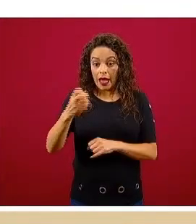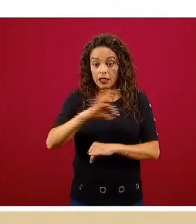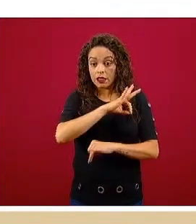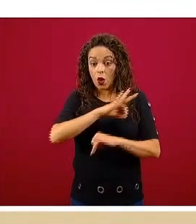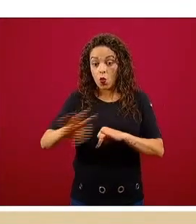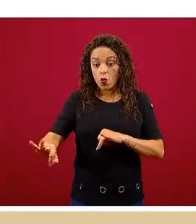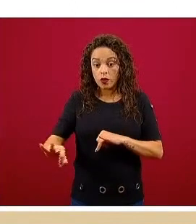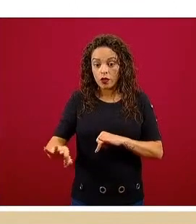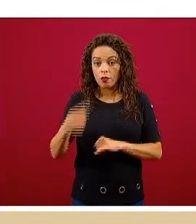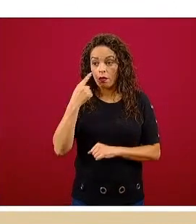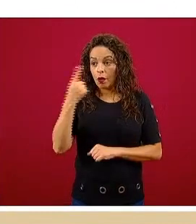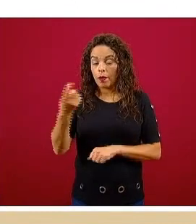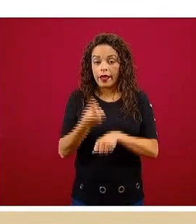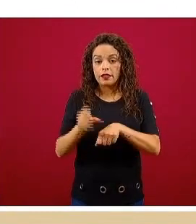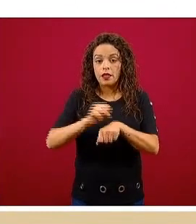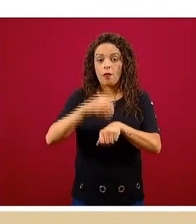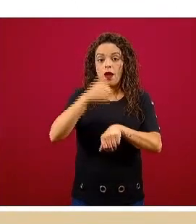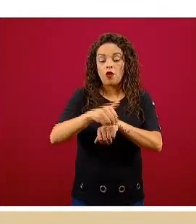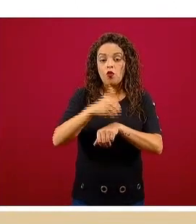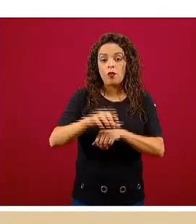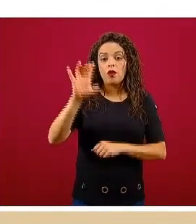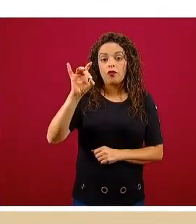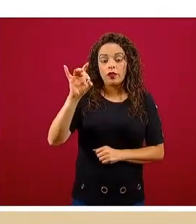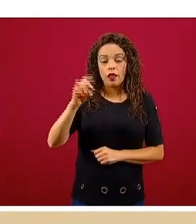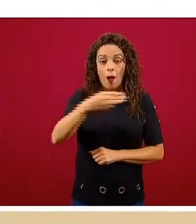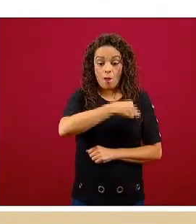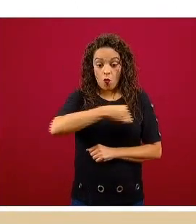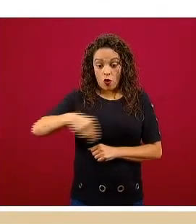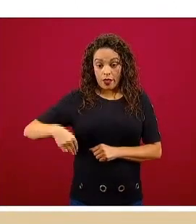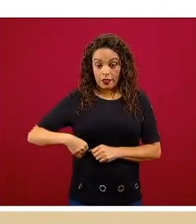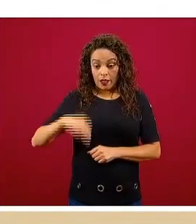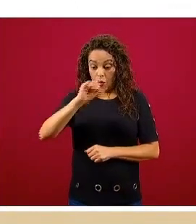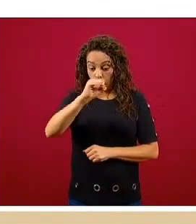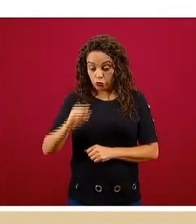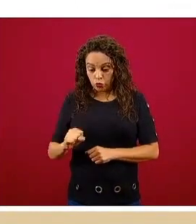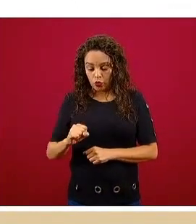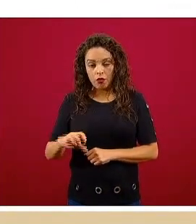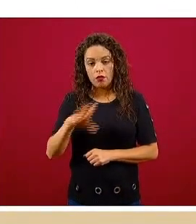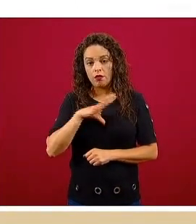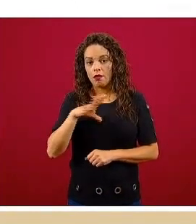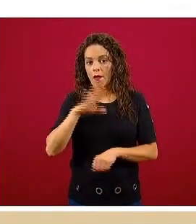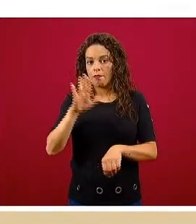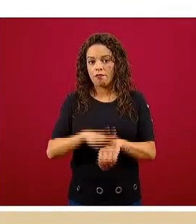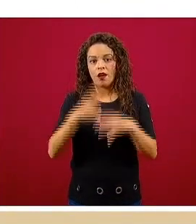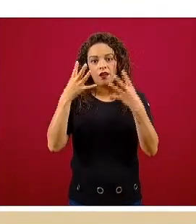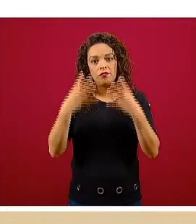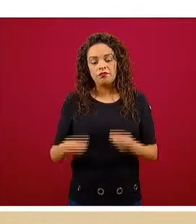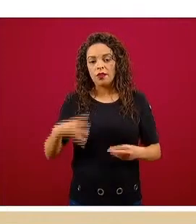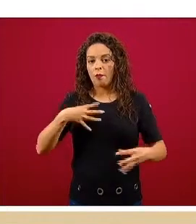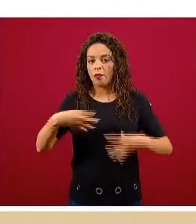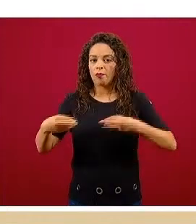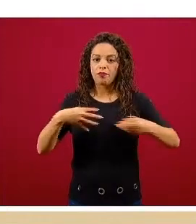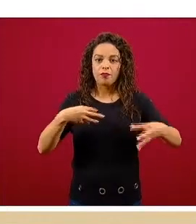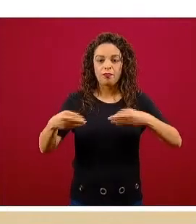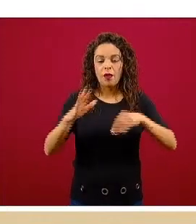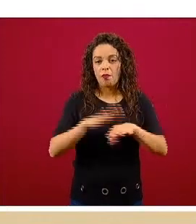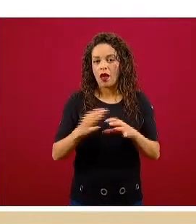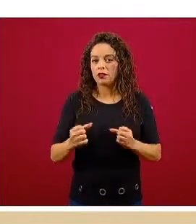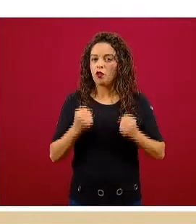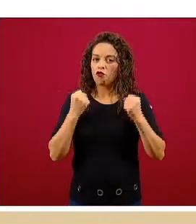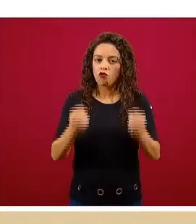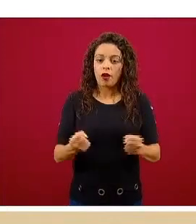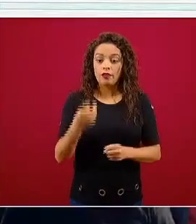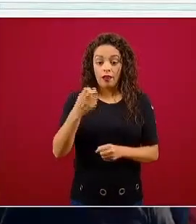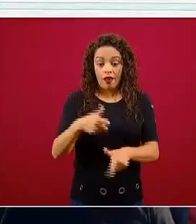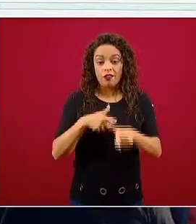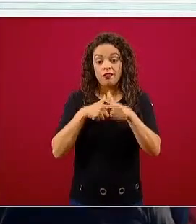semana 30, prácticamente municipios del sur del estado son los que tienen la mayor intensidad, y bueno, esto es lo que se